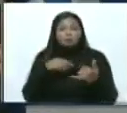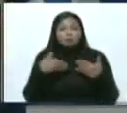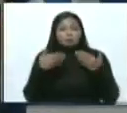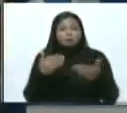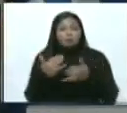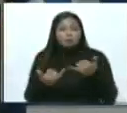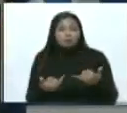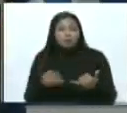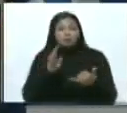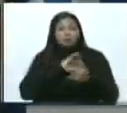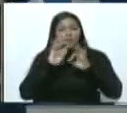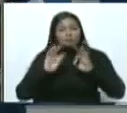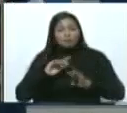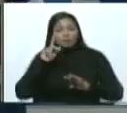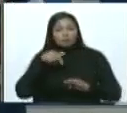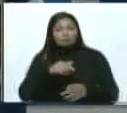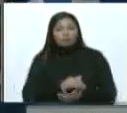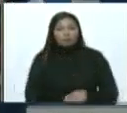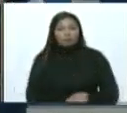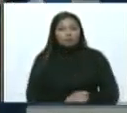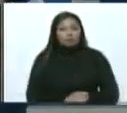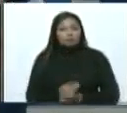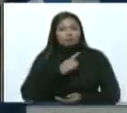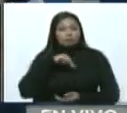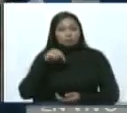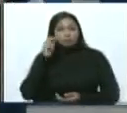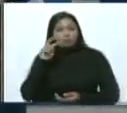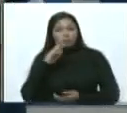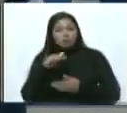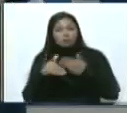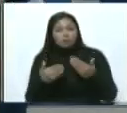y por acá, particularmente en la zona